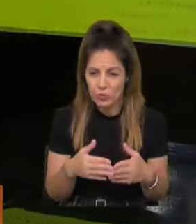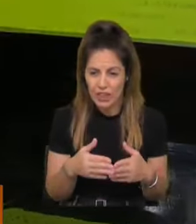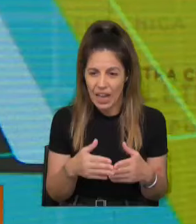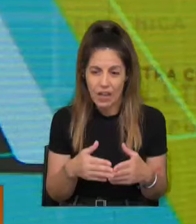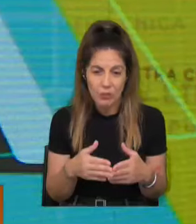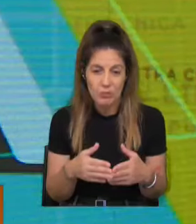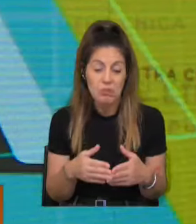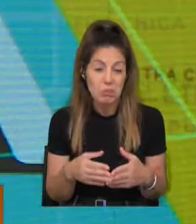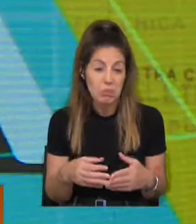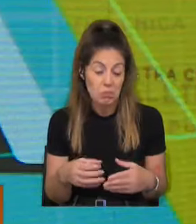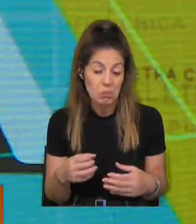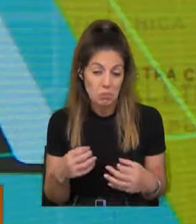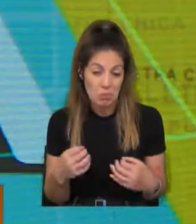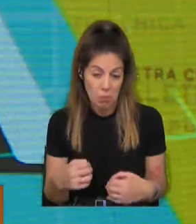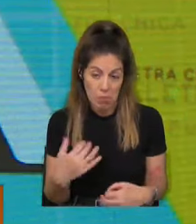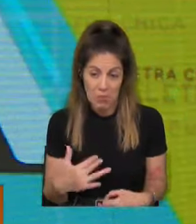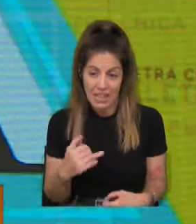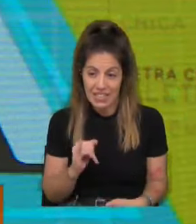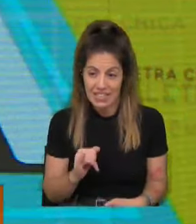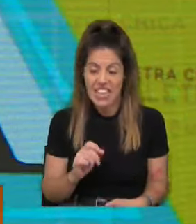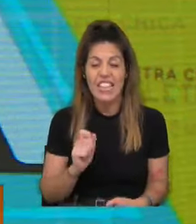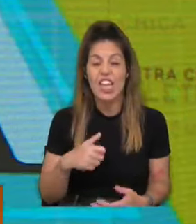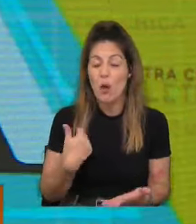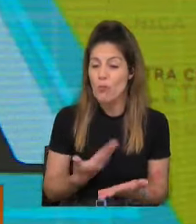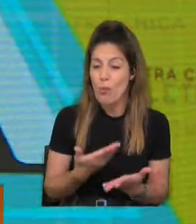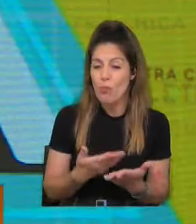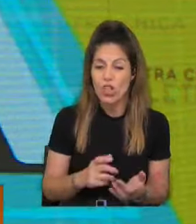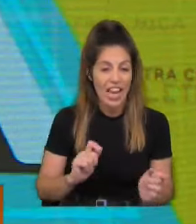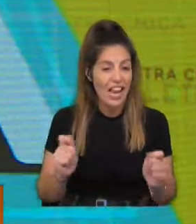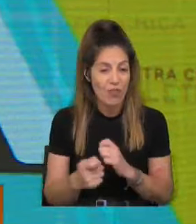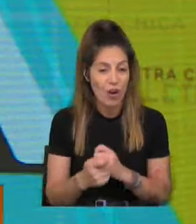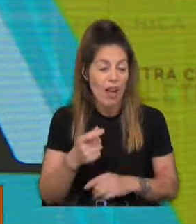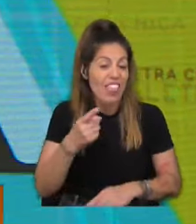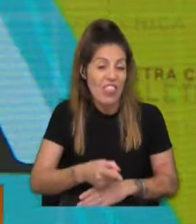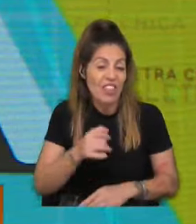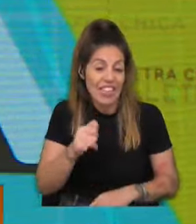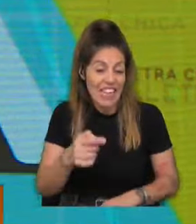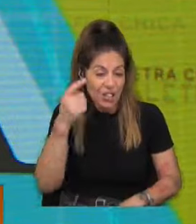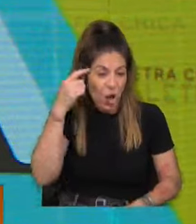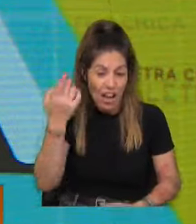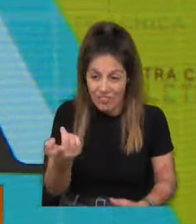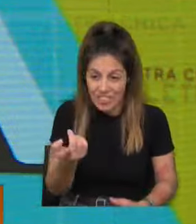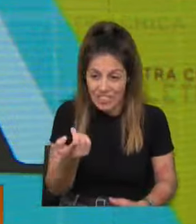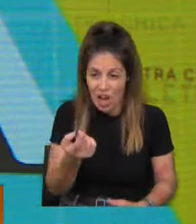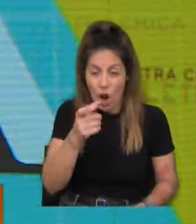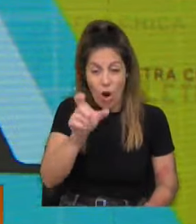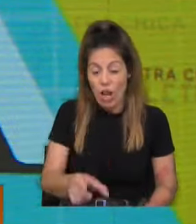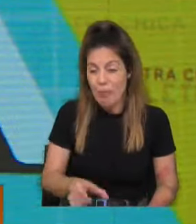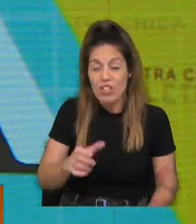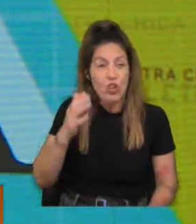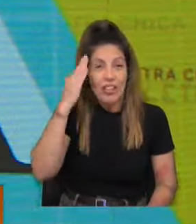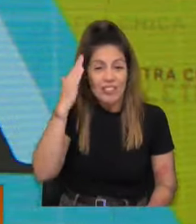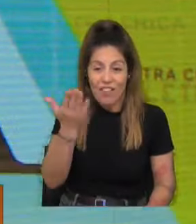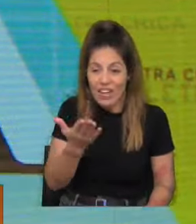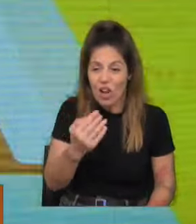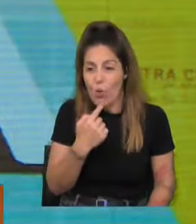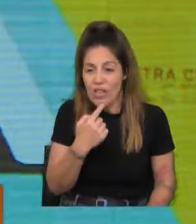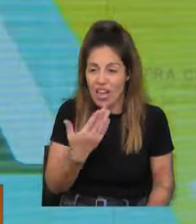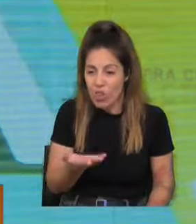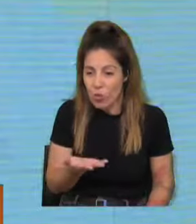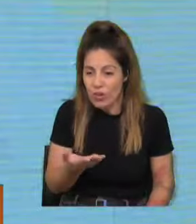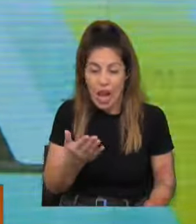eh válida en el sentido de que quienes Proponen la reforma deben tener eso en la cabeza o la gente tendrá eso en la cabeza o esa duda o ciertas